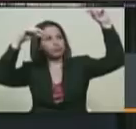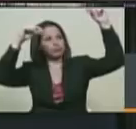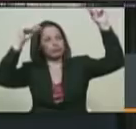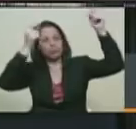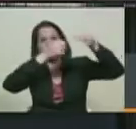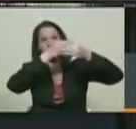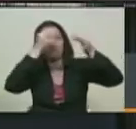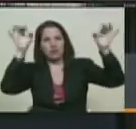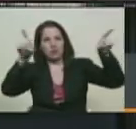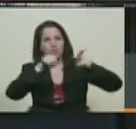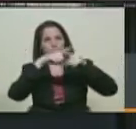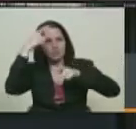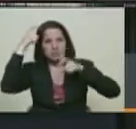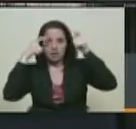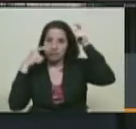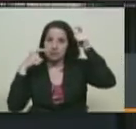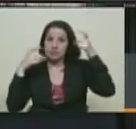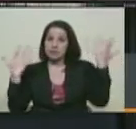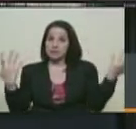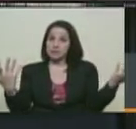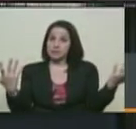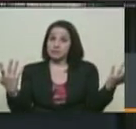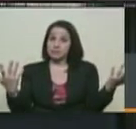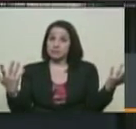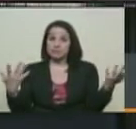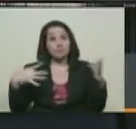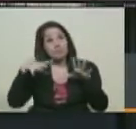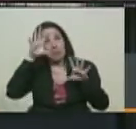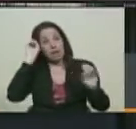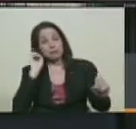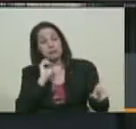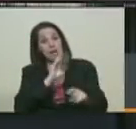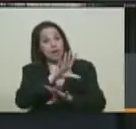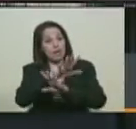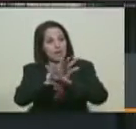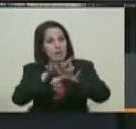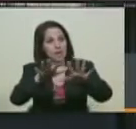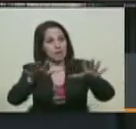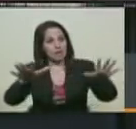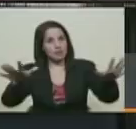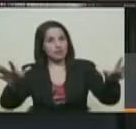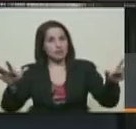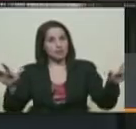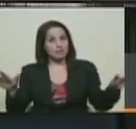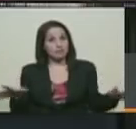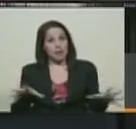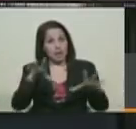la superluna. A buen entendedor, pocas palabras.